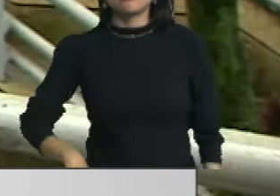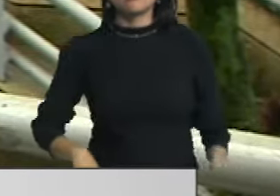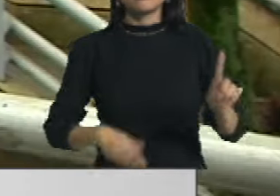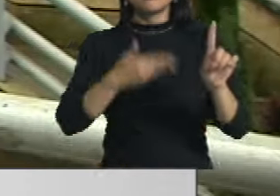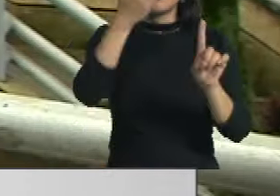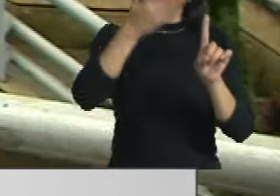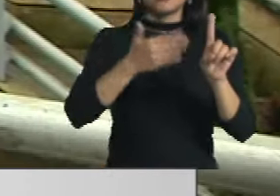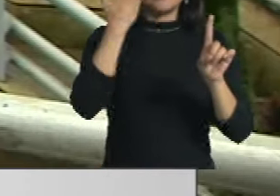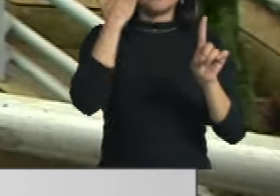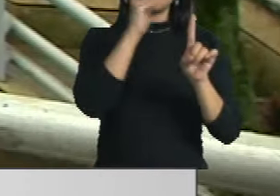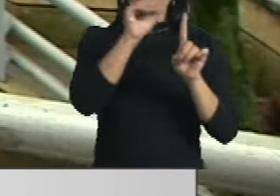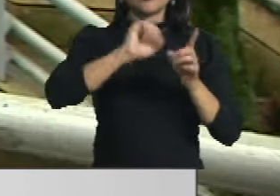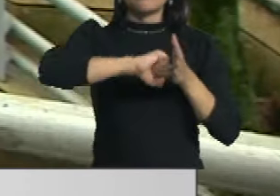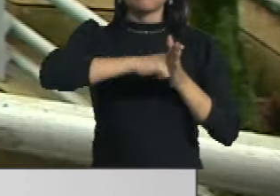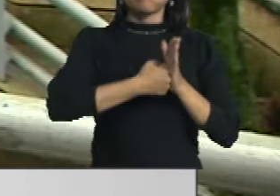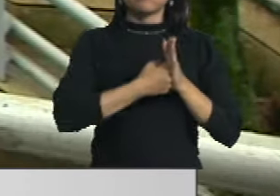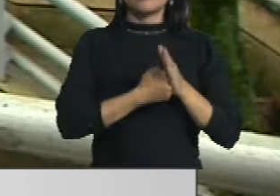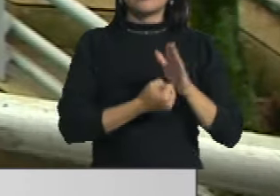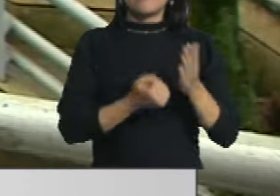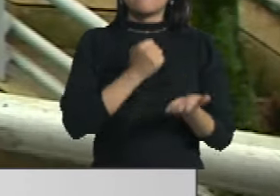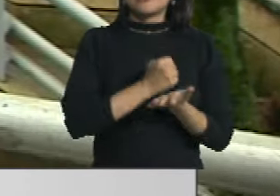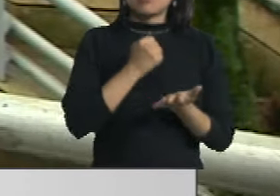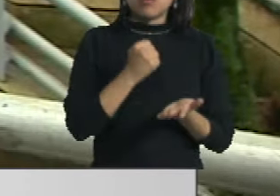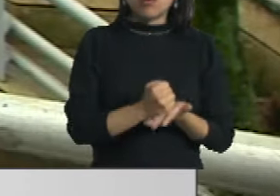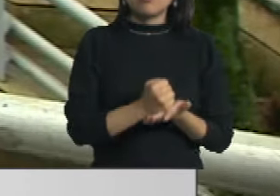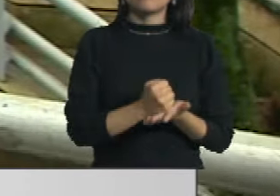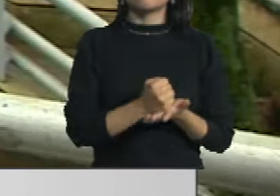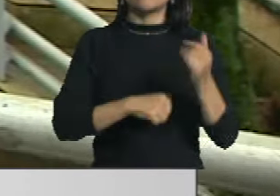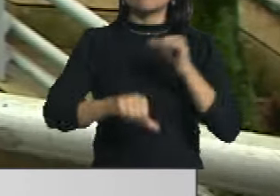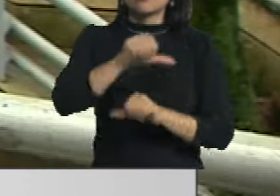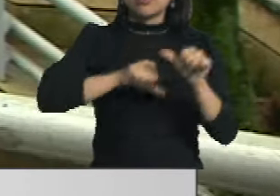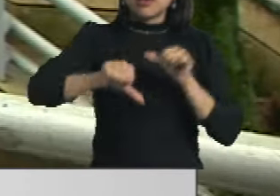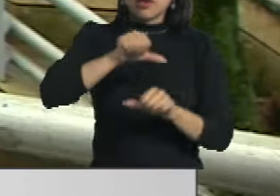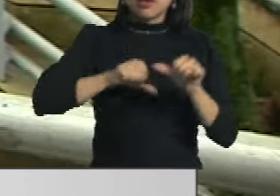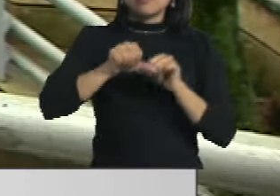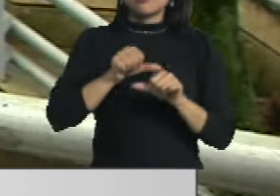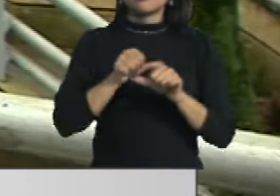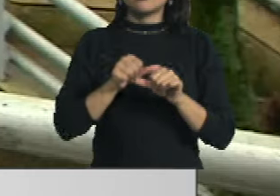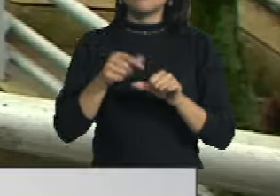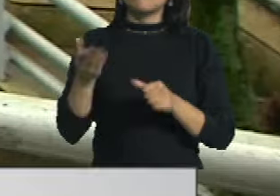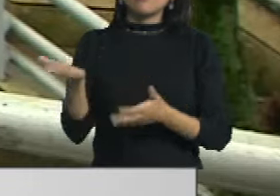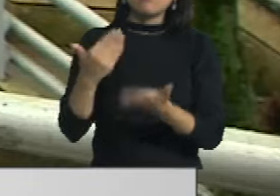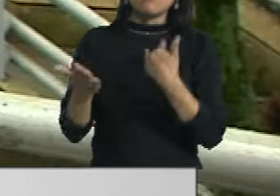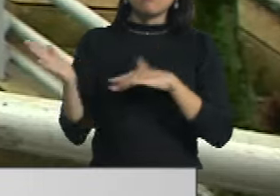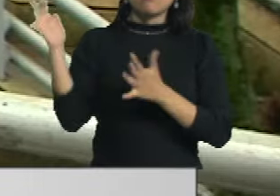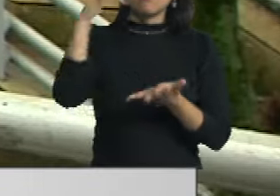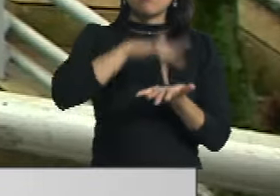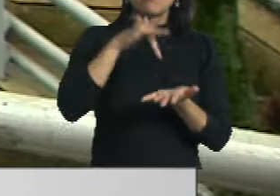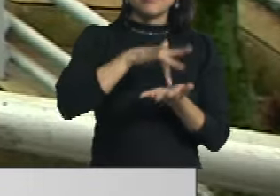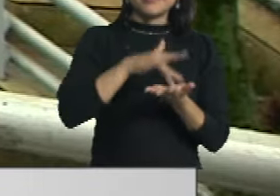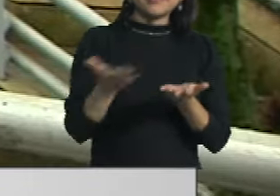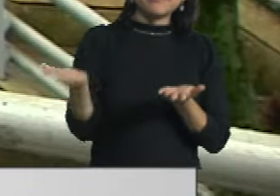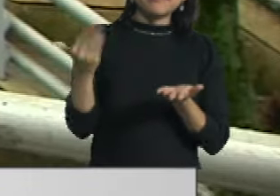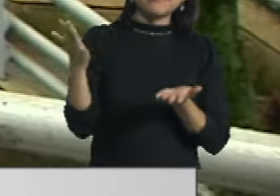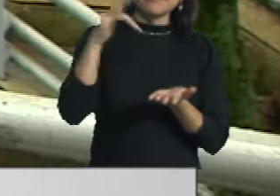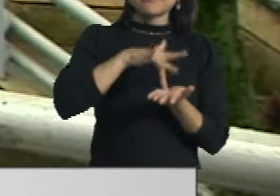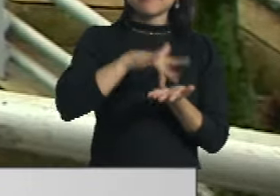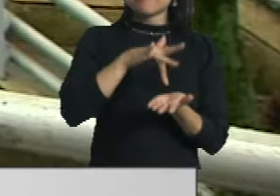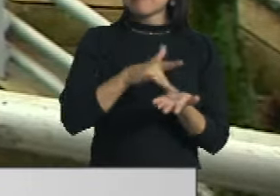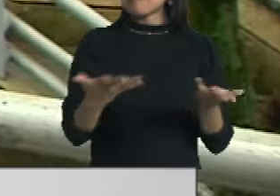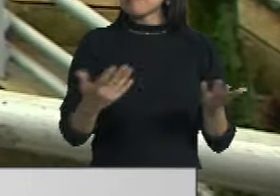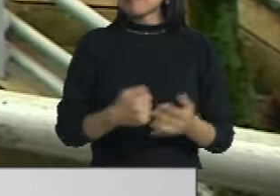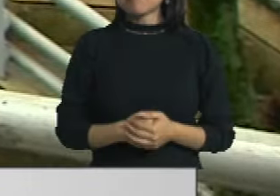tiene el pasaporte, fue la que, digamos, hizo todo el trámite para ellas llegar allá. Entonces,